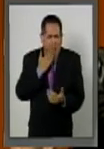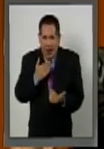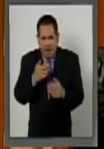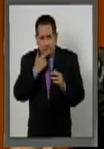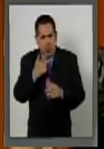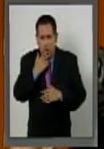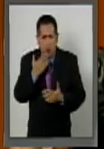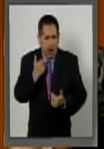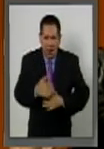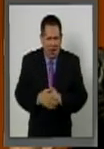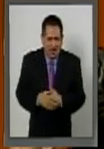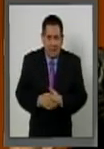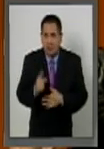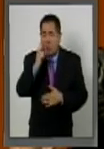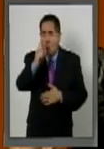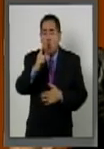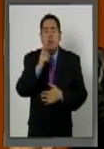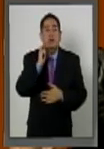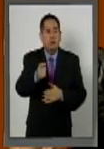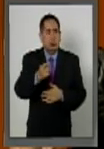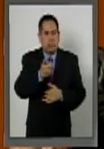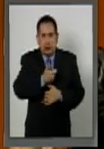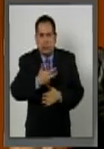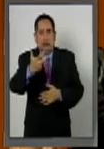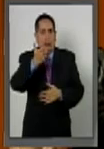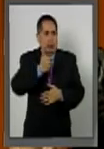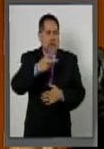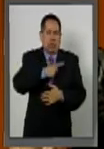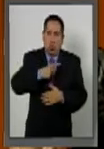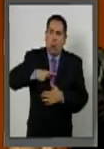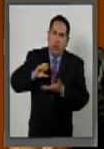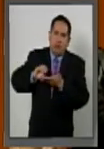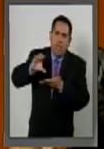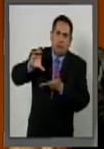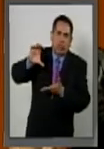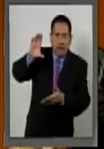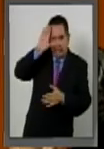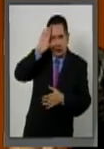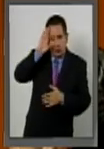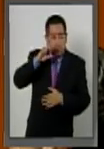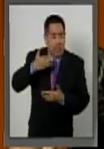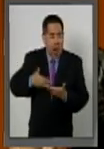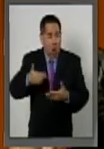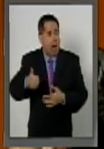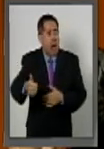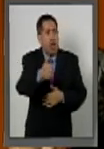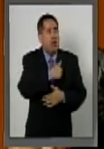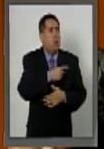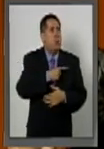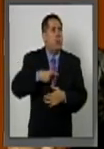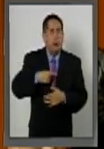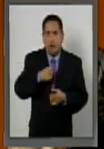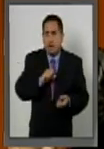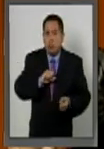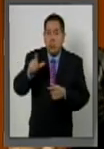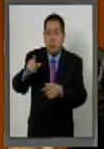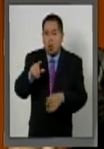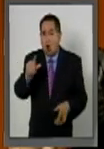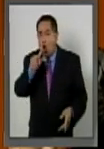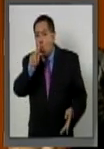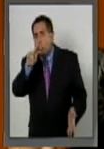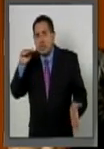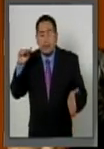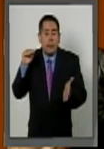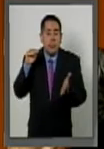Lo único que ha aumentado es el costo de nuestra deuda. Hoy cada mexicano debe un poco más de